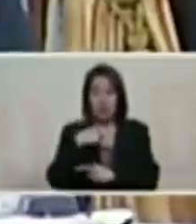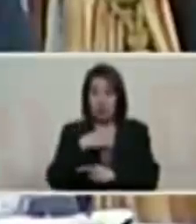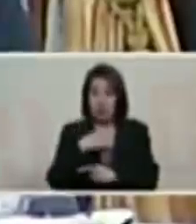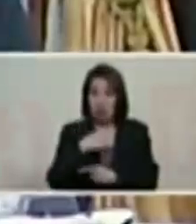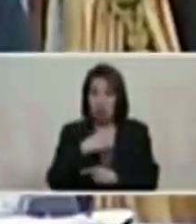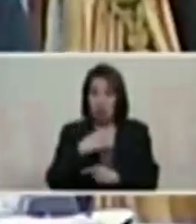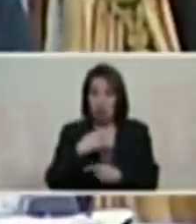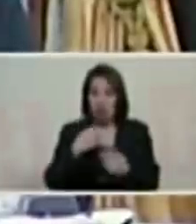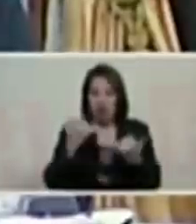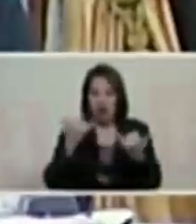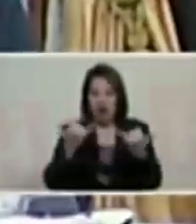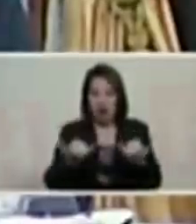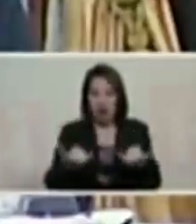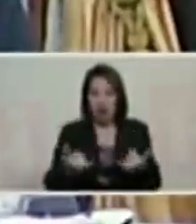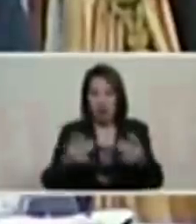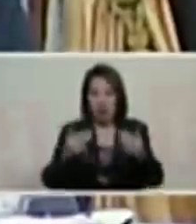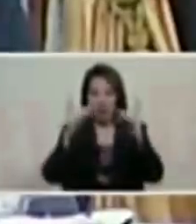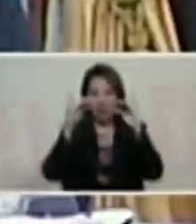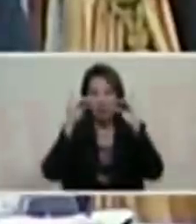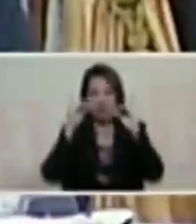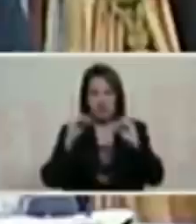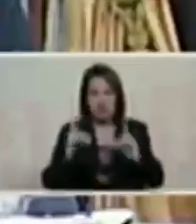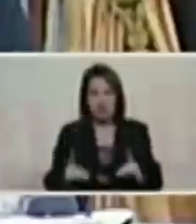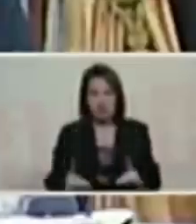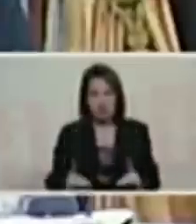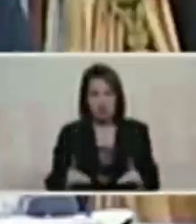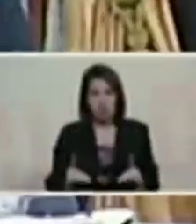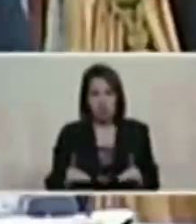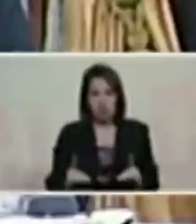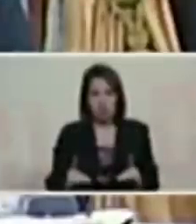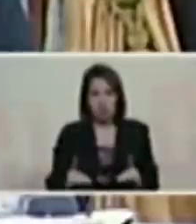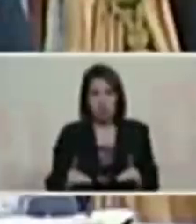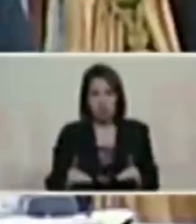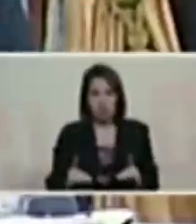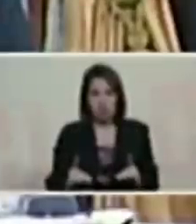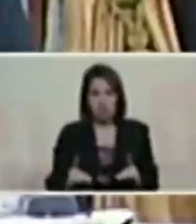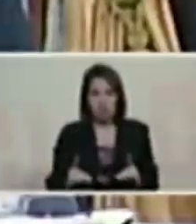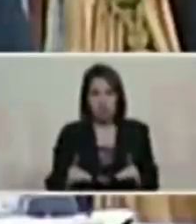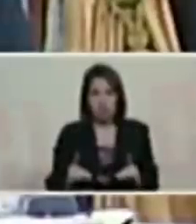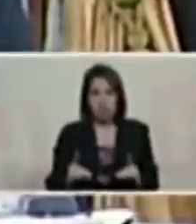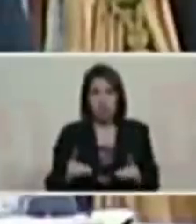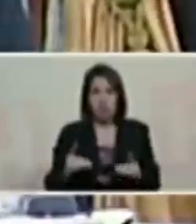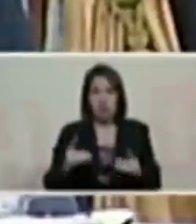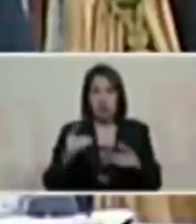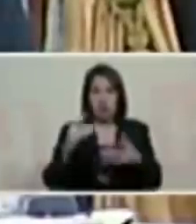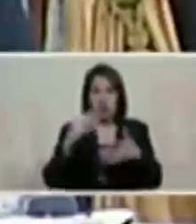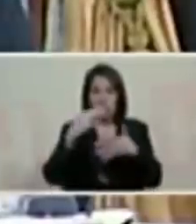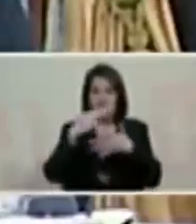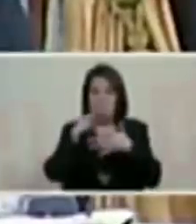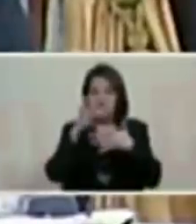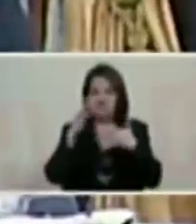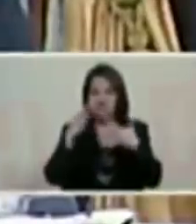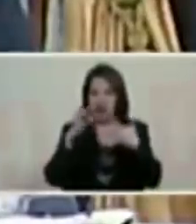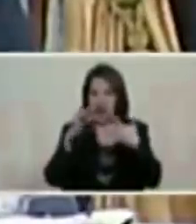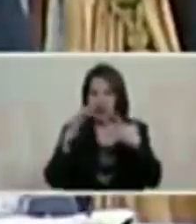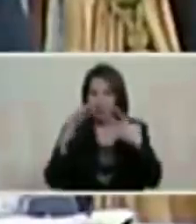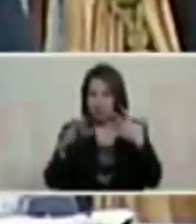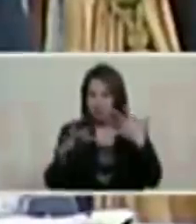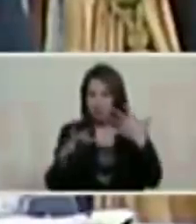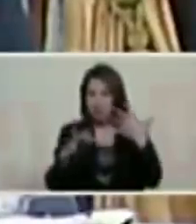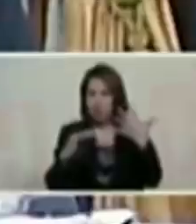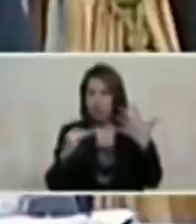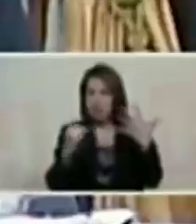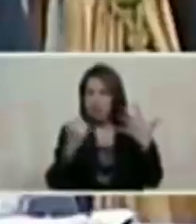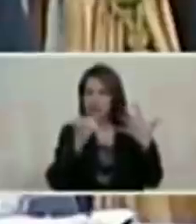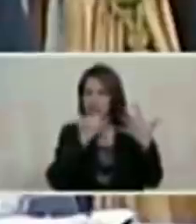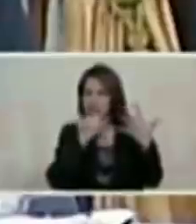que instó al gobierno peruano a capturar a Fernández porque no hay terrorismo bueno. Ya la Fiscalía General de la República debe estar